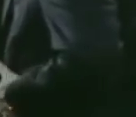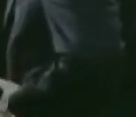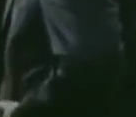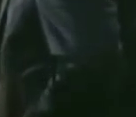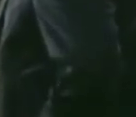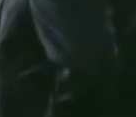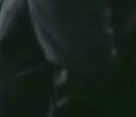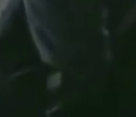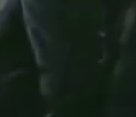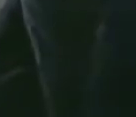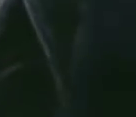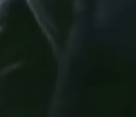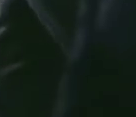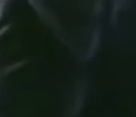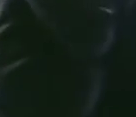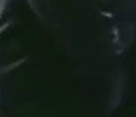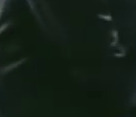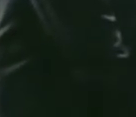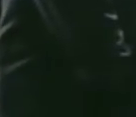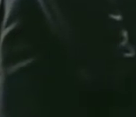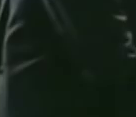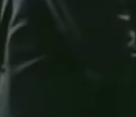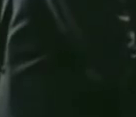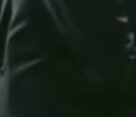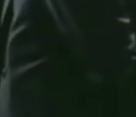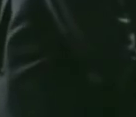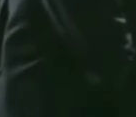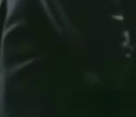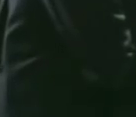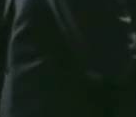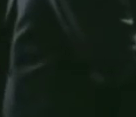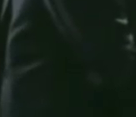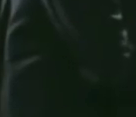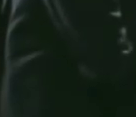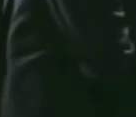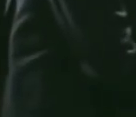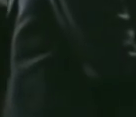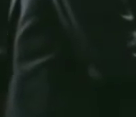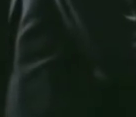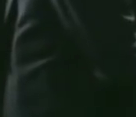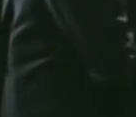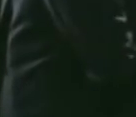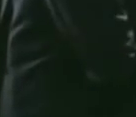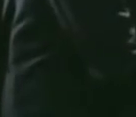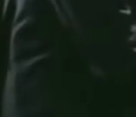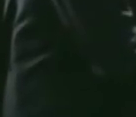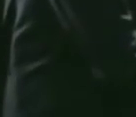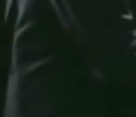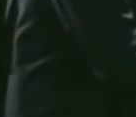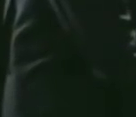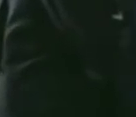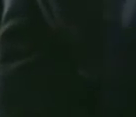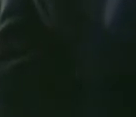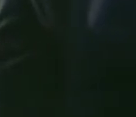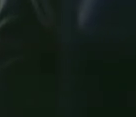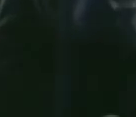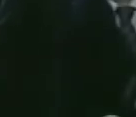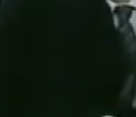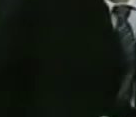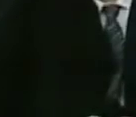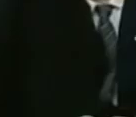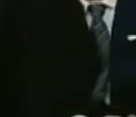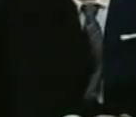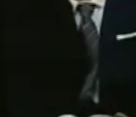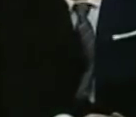la conversación que sostiene en este momento el jefe de Estado venezolano con parte de su equipo de gobierno y el